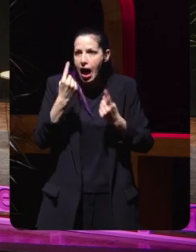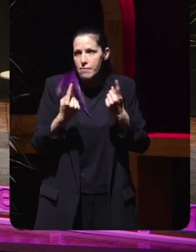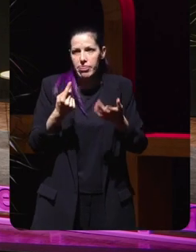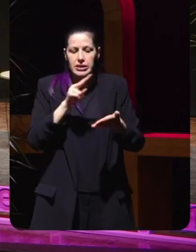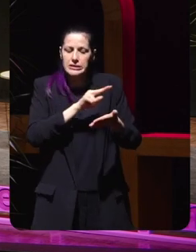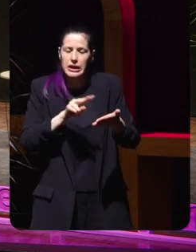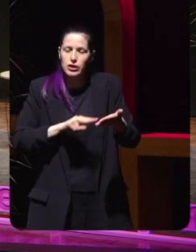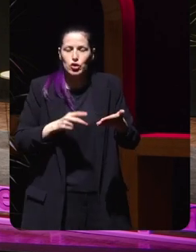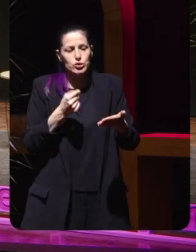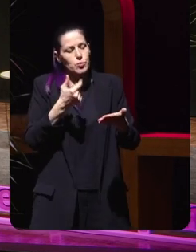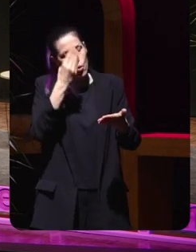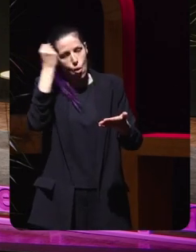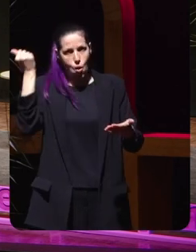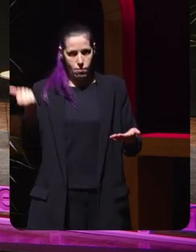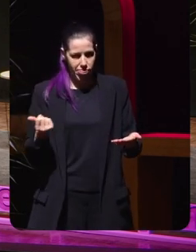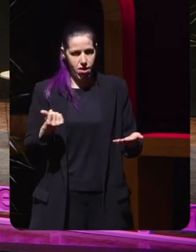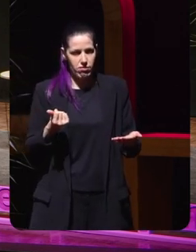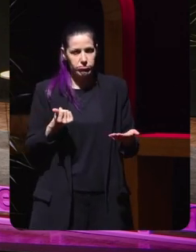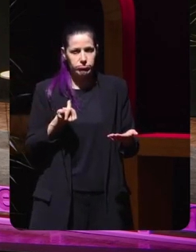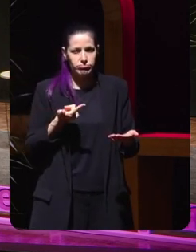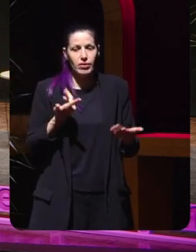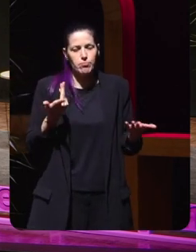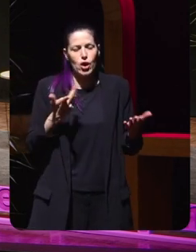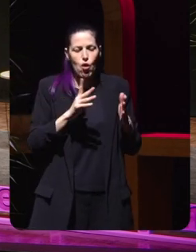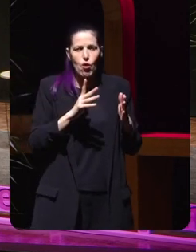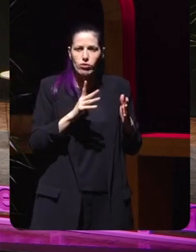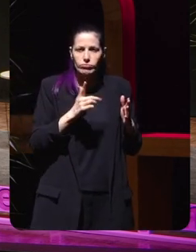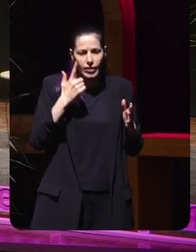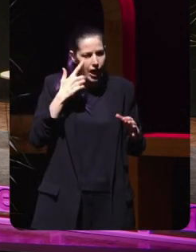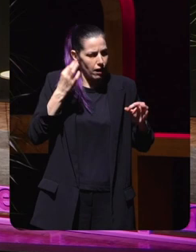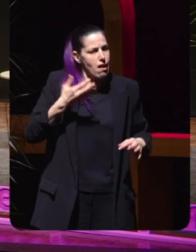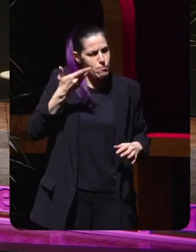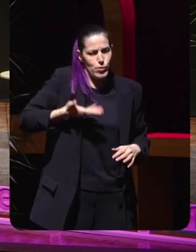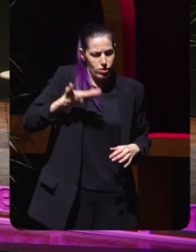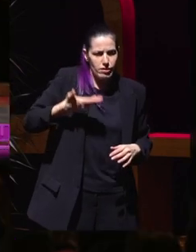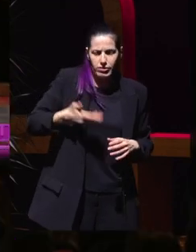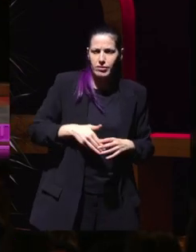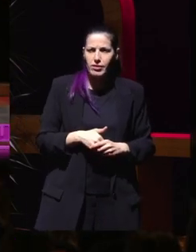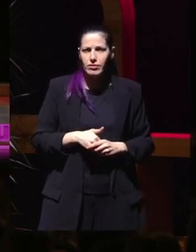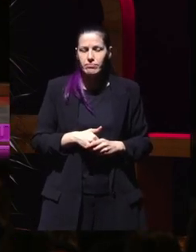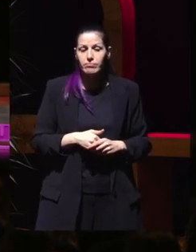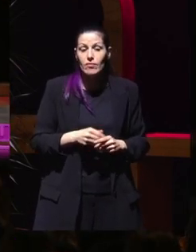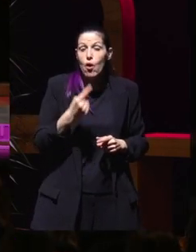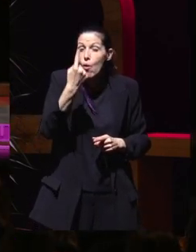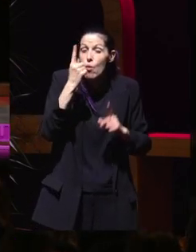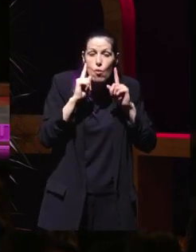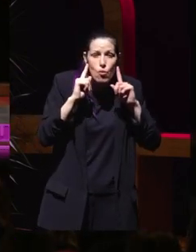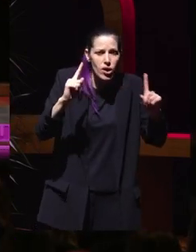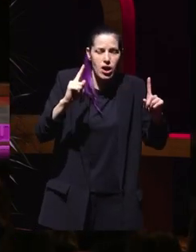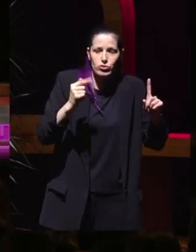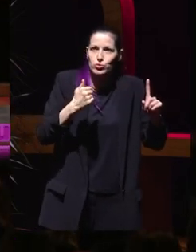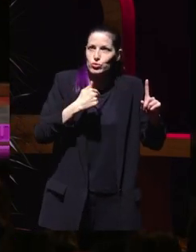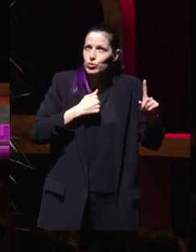tantos lectores hay en esa parte no bueno de todo un mundo eh Precisamente hay un caso que a mí